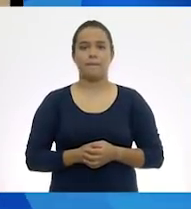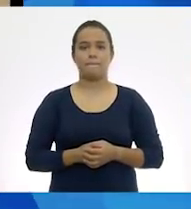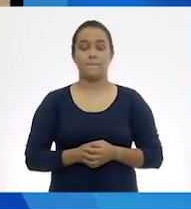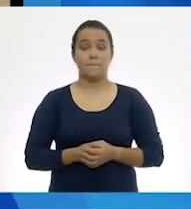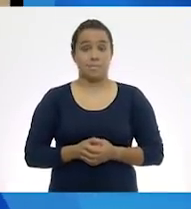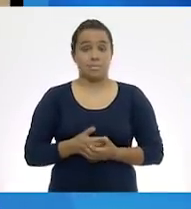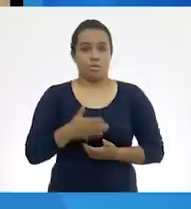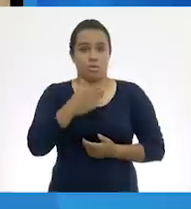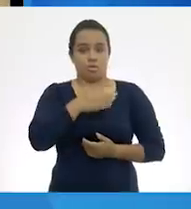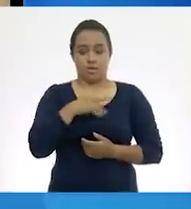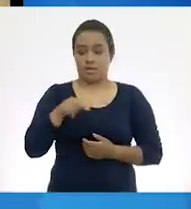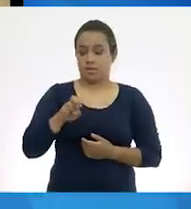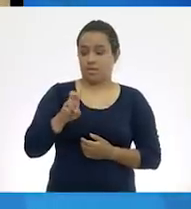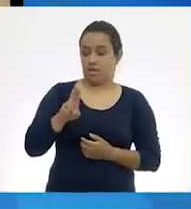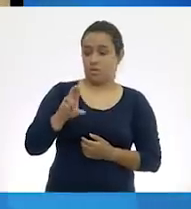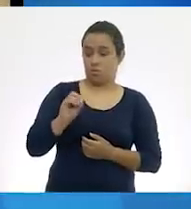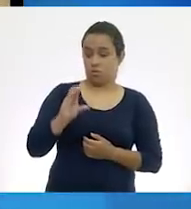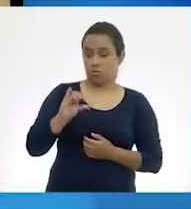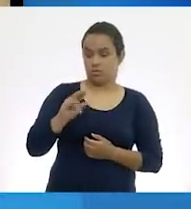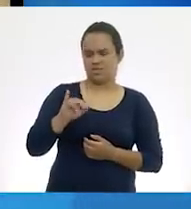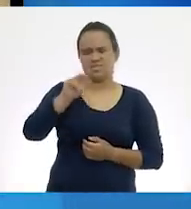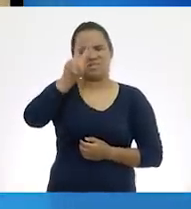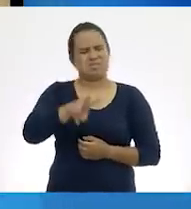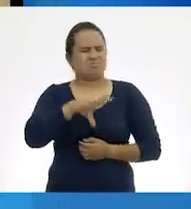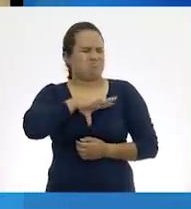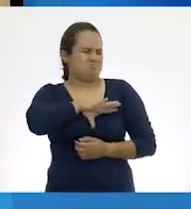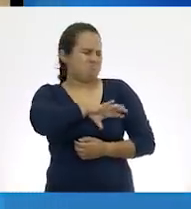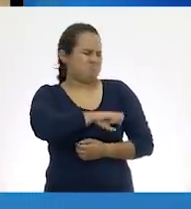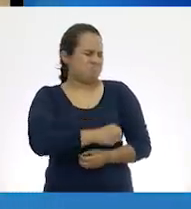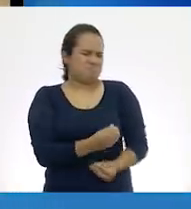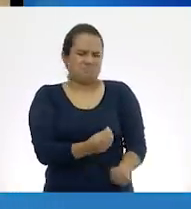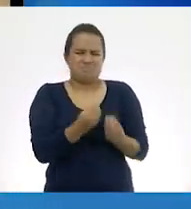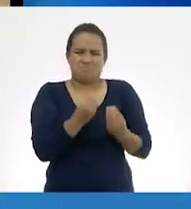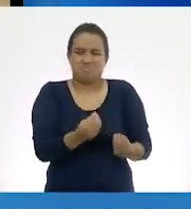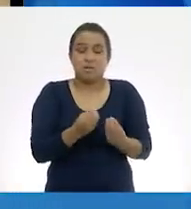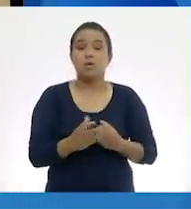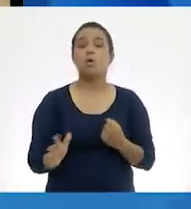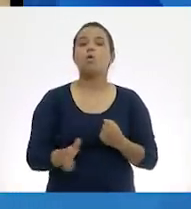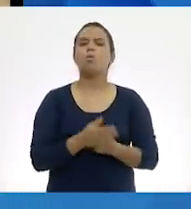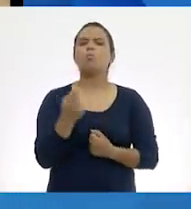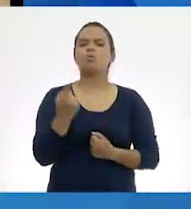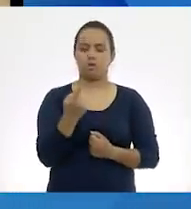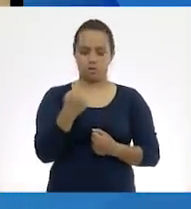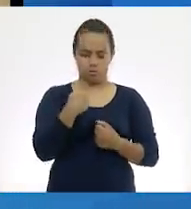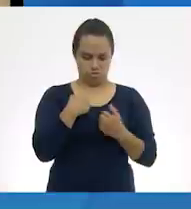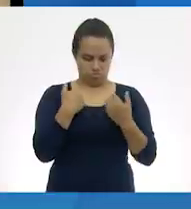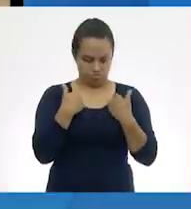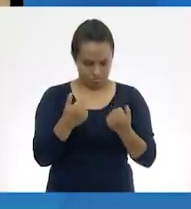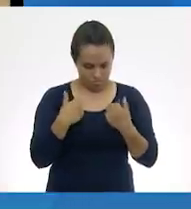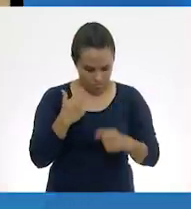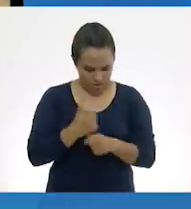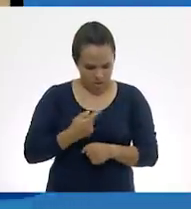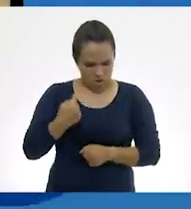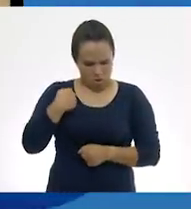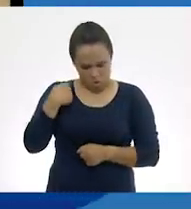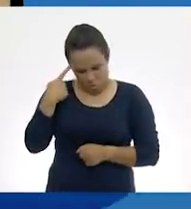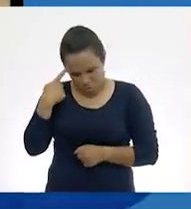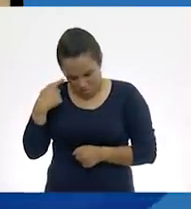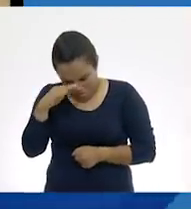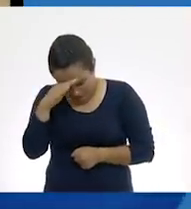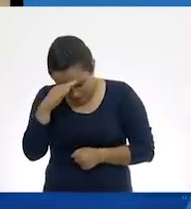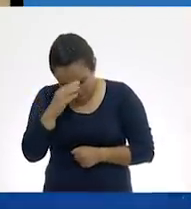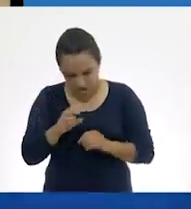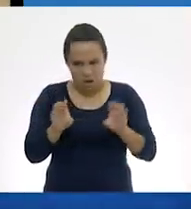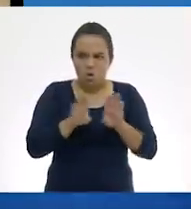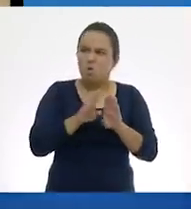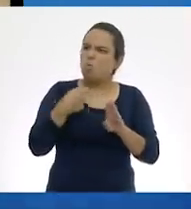Para mí, las neurociencias cognitivas me encantan, porque estas han ayudado a empezar a entender cómo es que nosotros pensamos, cómo percibimos